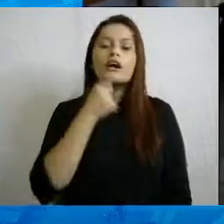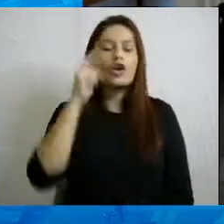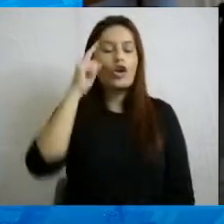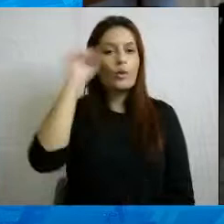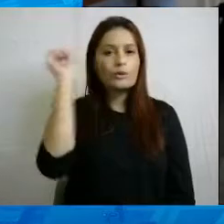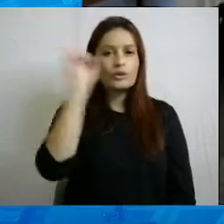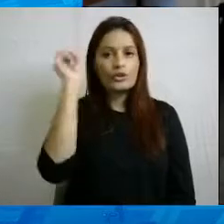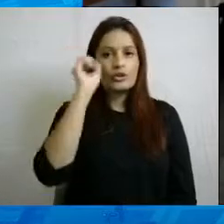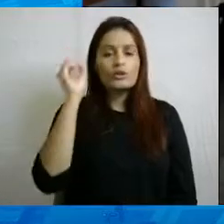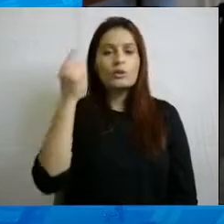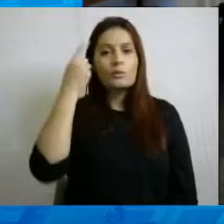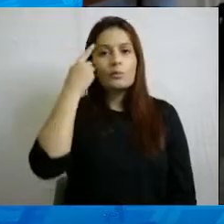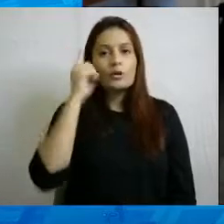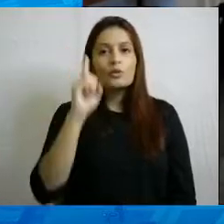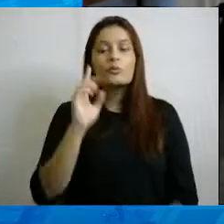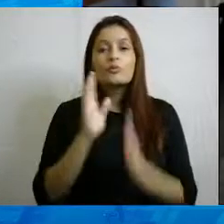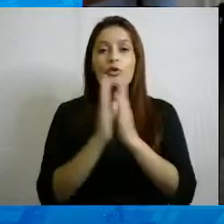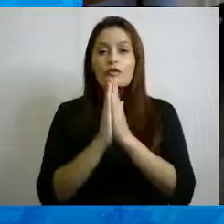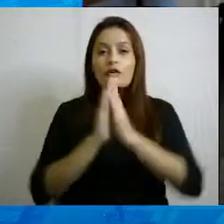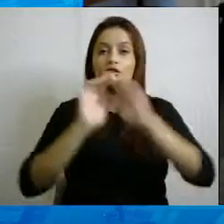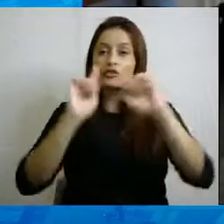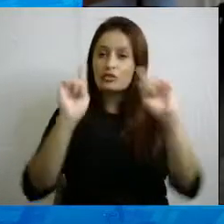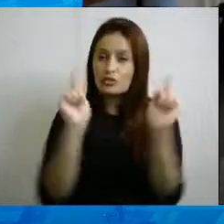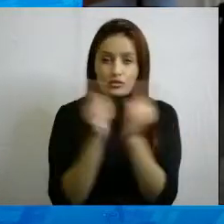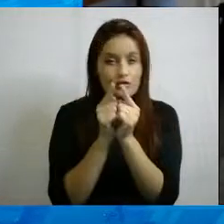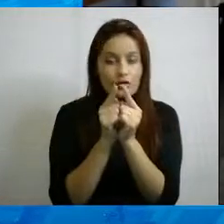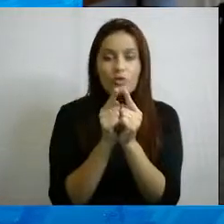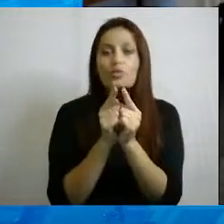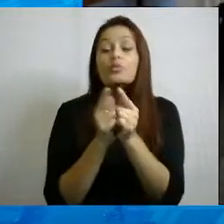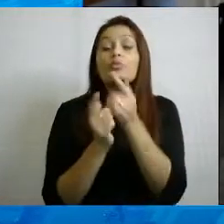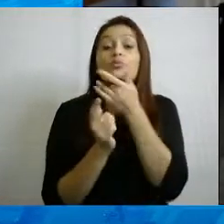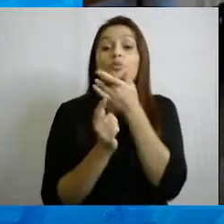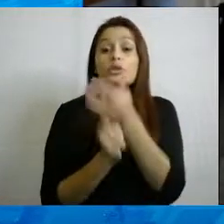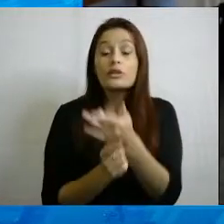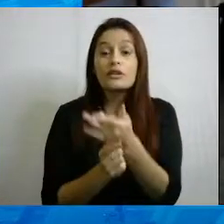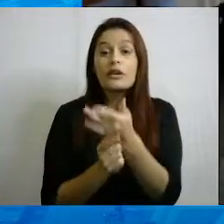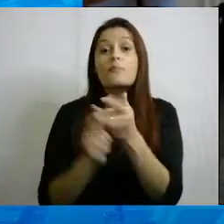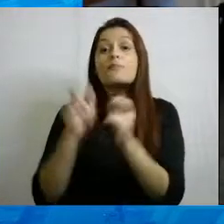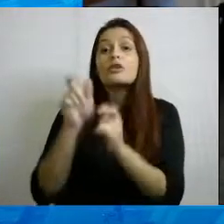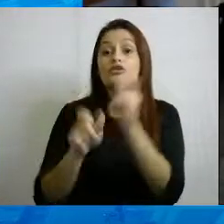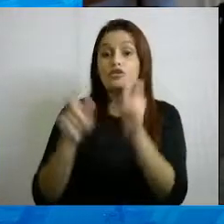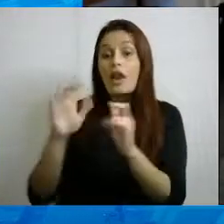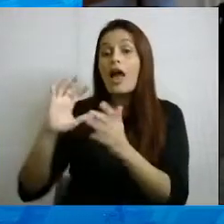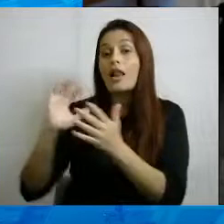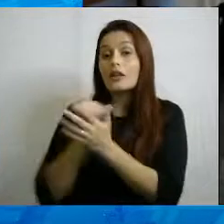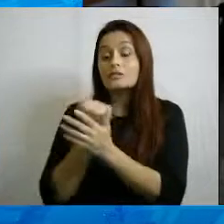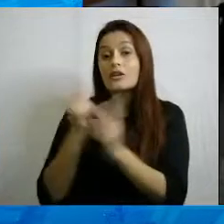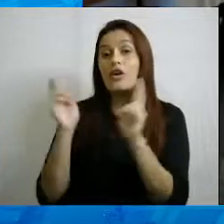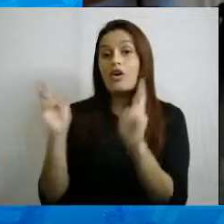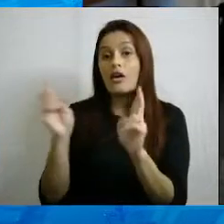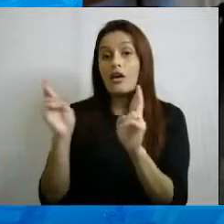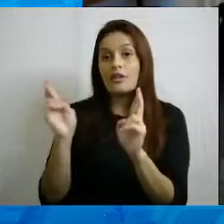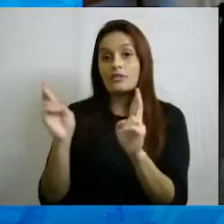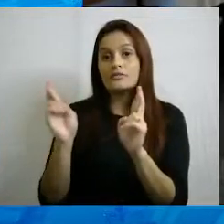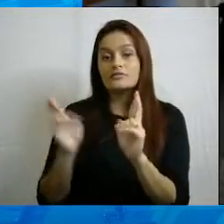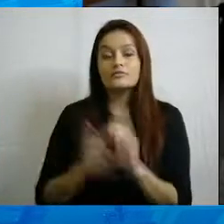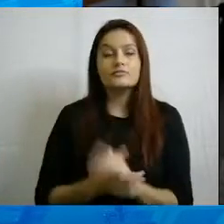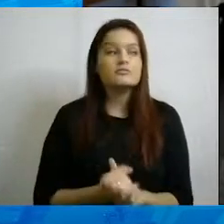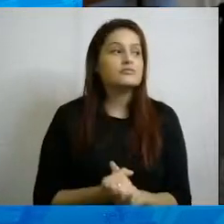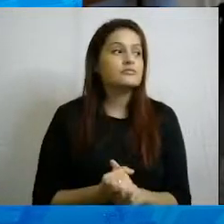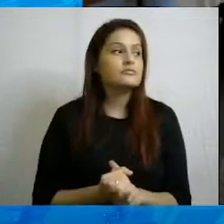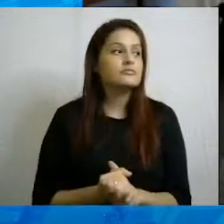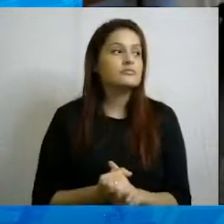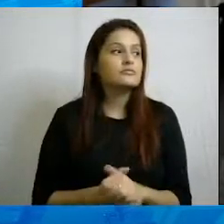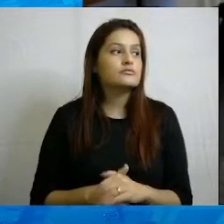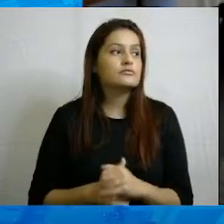esto, que podamos hacer intervenciones breves para que puedan alcanzar todos los vecinos y vecinas también a plantear sus inquietudes.